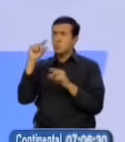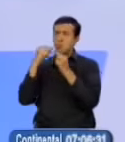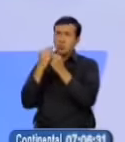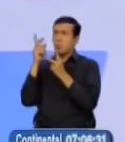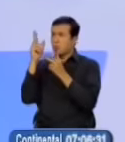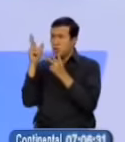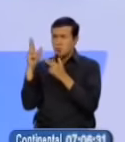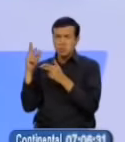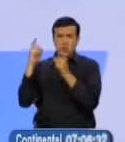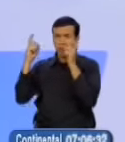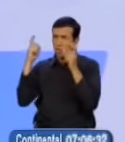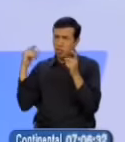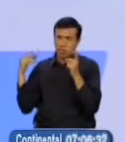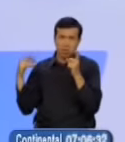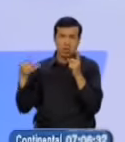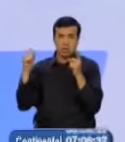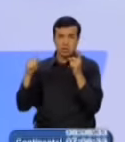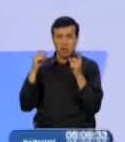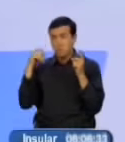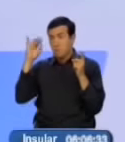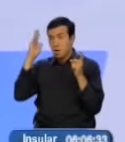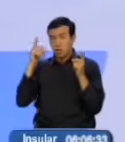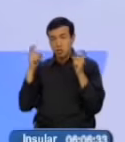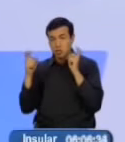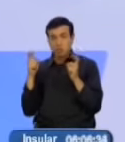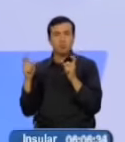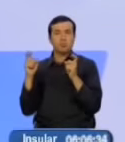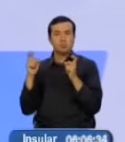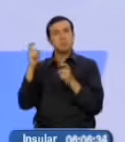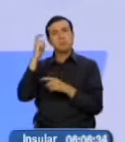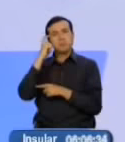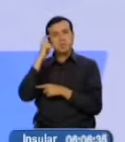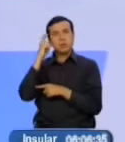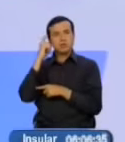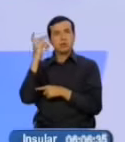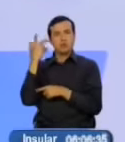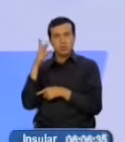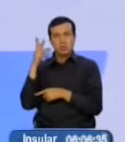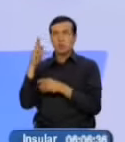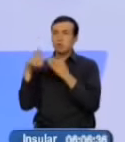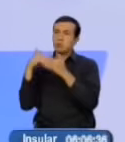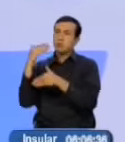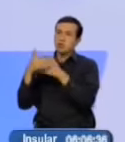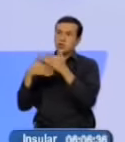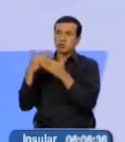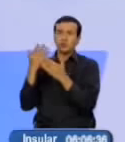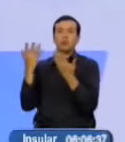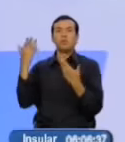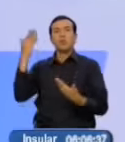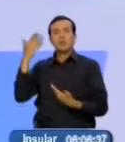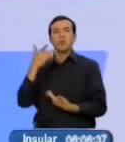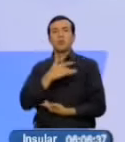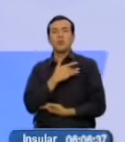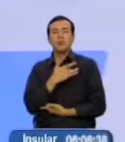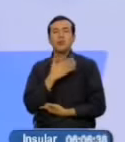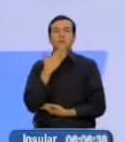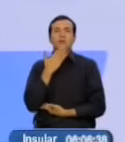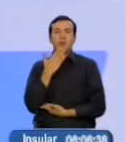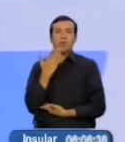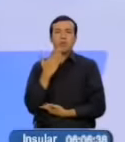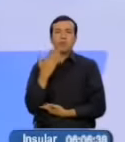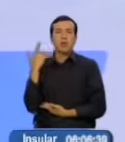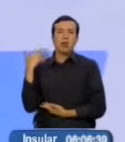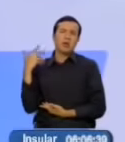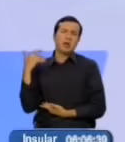de personas lo gobiernen durante más de 10 años. Creo que una buena parte de lo que ha descompuesto este proceso político es esa sensación de